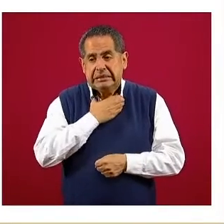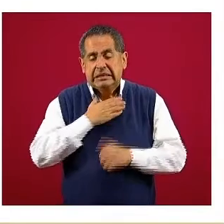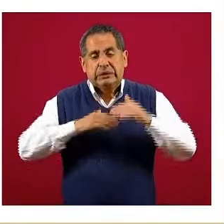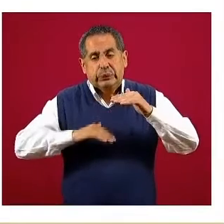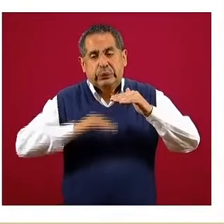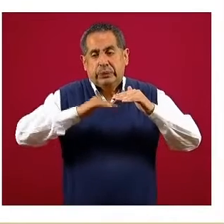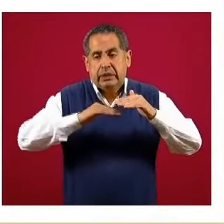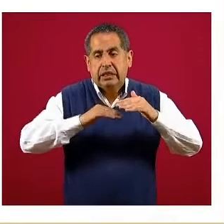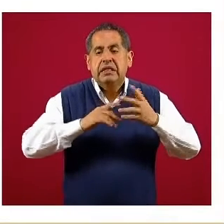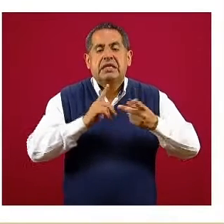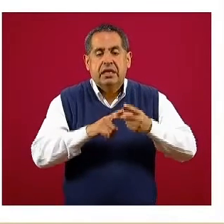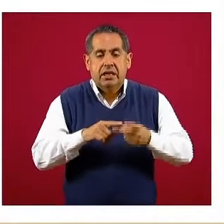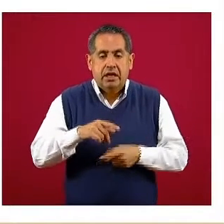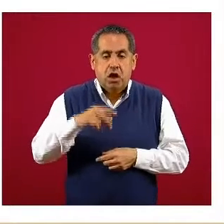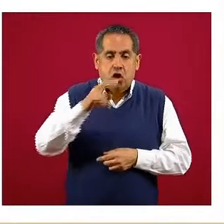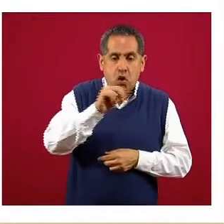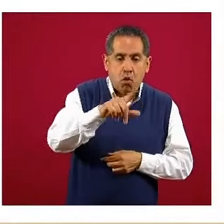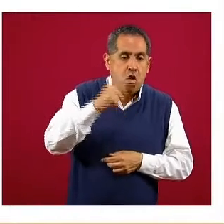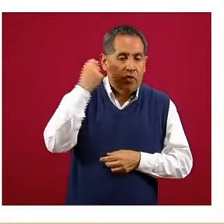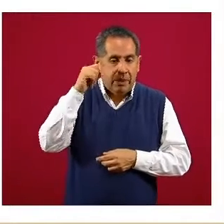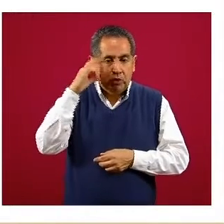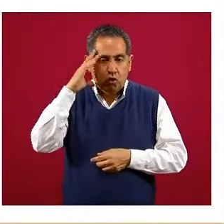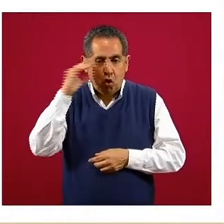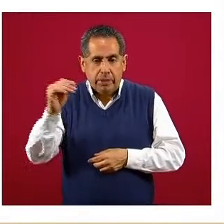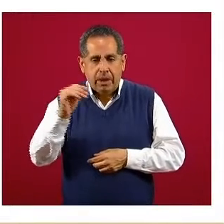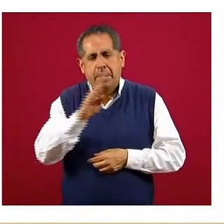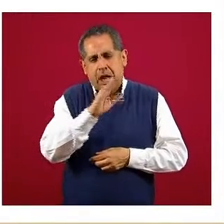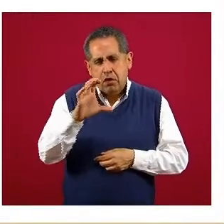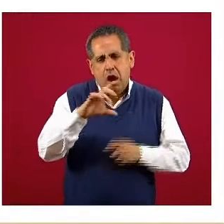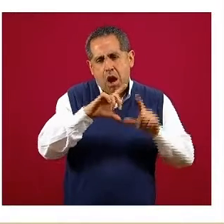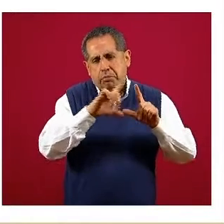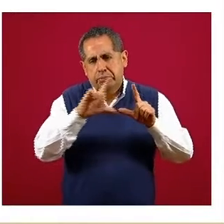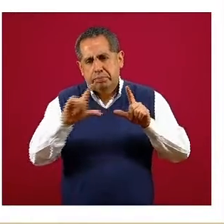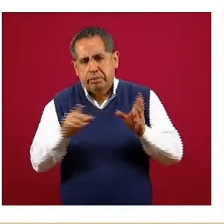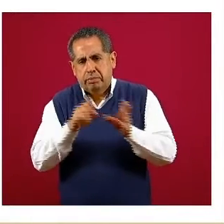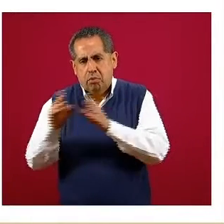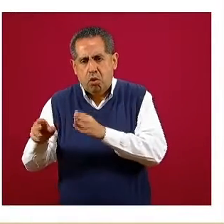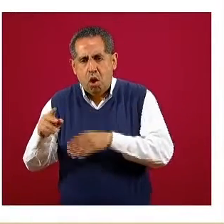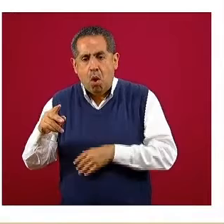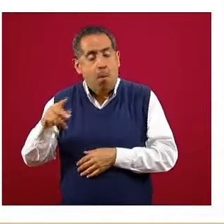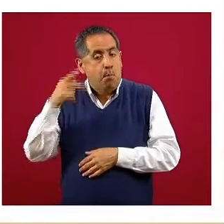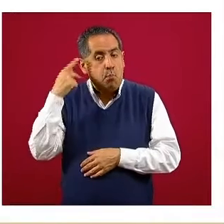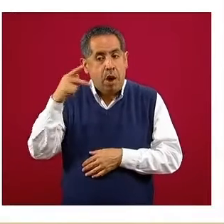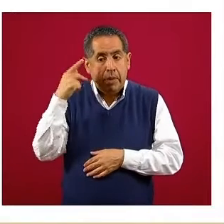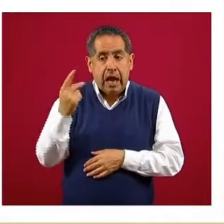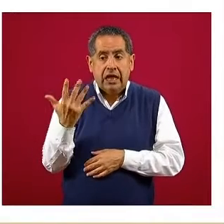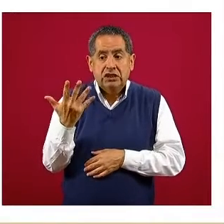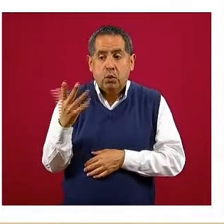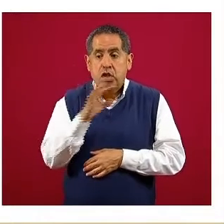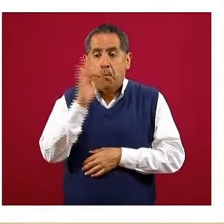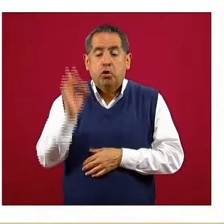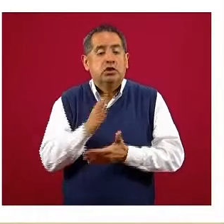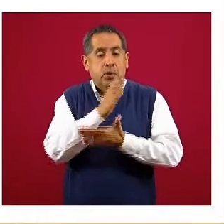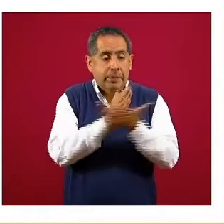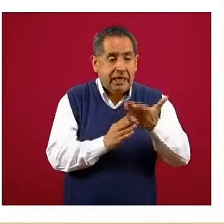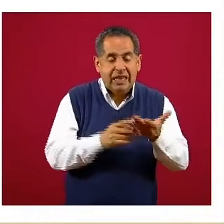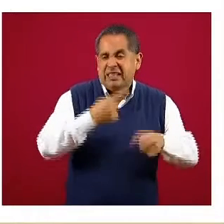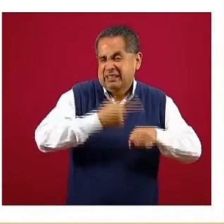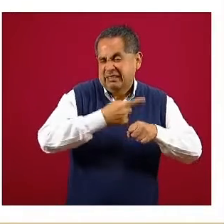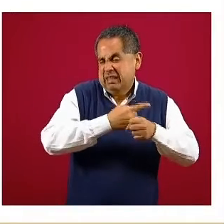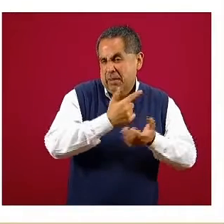momento confirmados. Lo que muestra la gráfica es la tendencia de cómo se ha ido progresando el número de casos